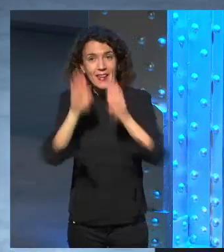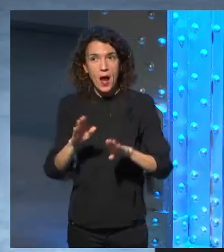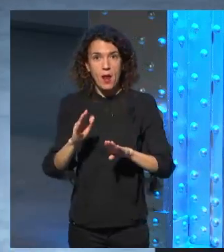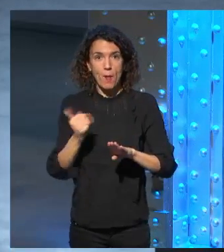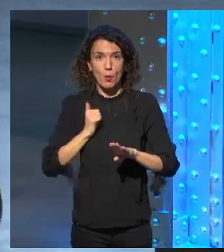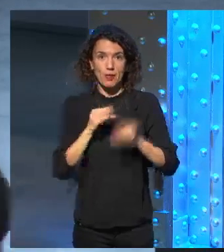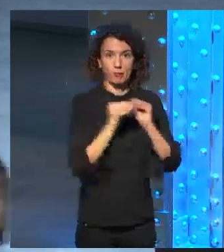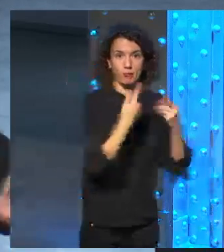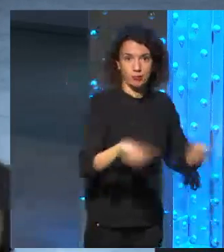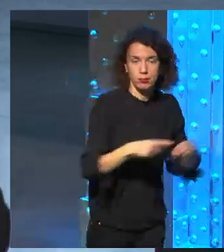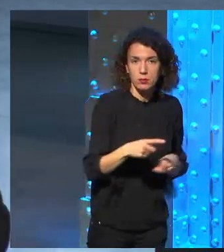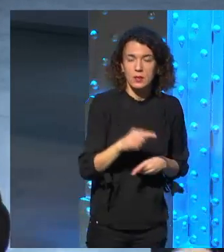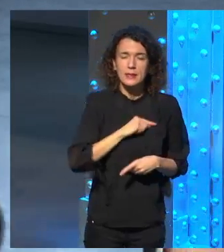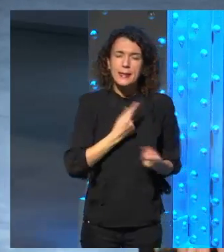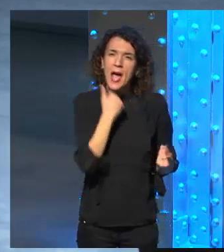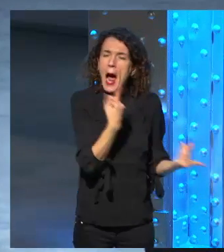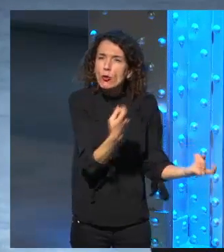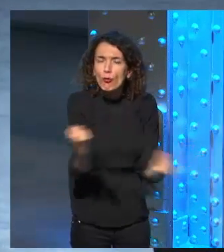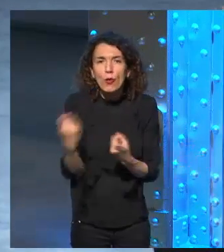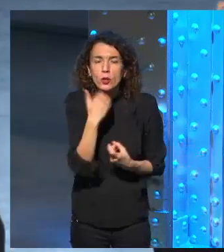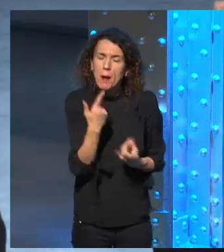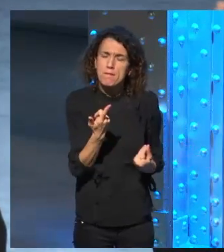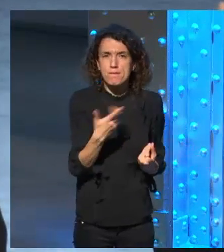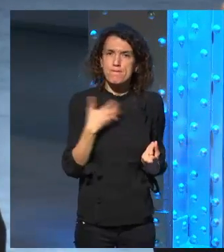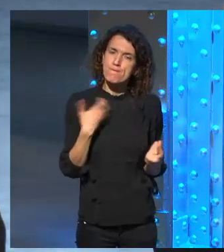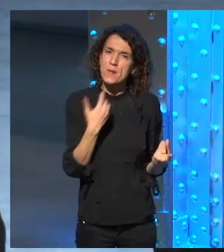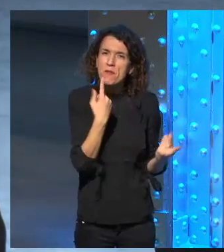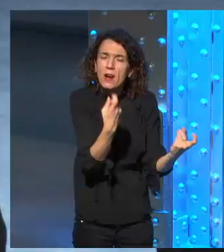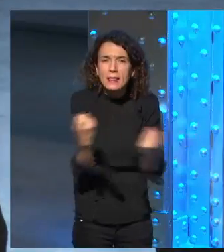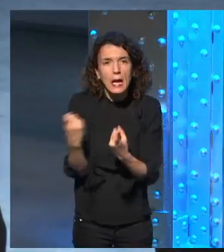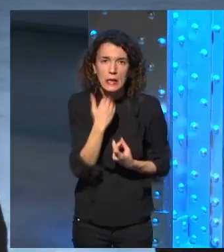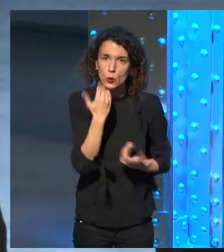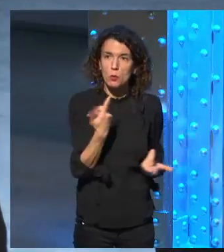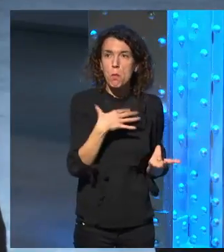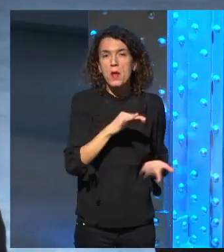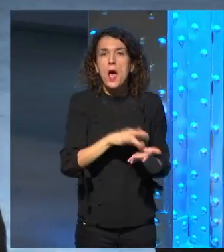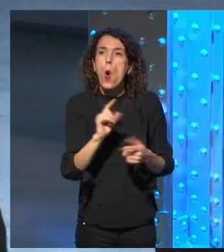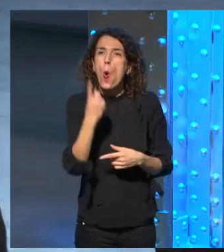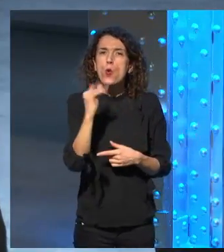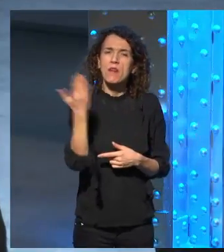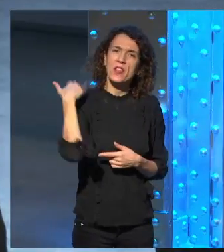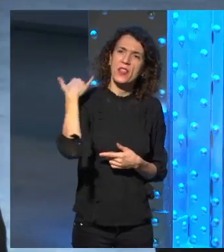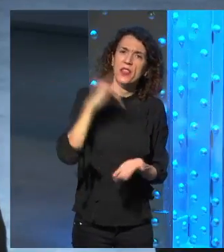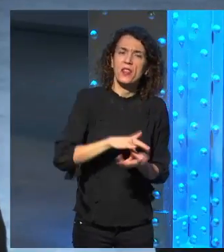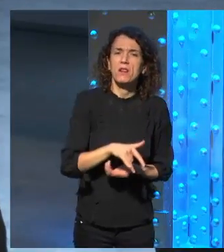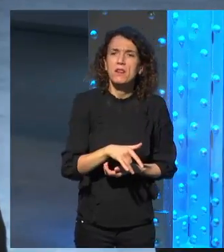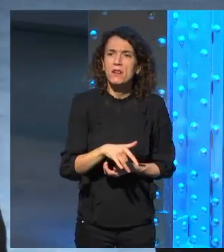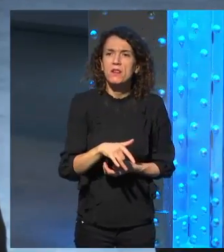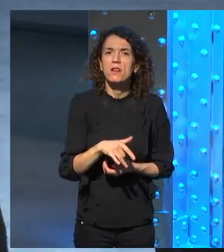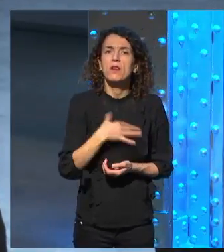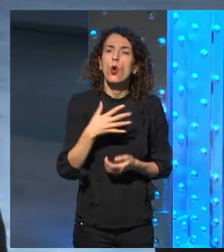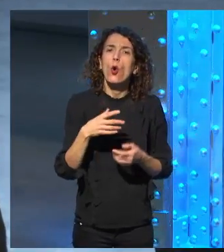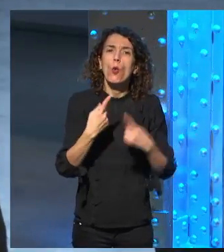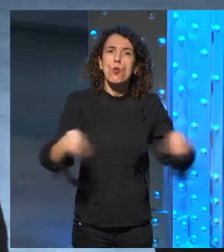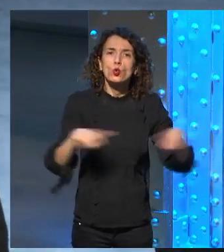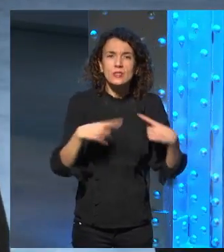como que falta algo, ¿no? Es bastante más modesto y no sé si fue para una ocasión en la que esta